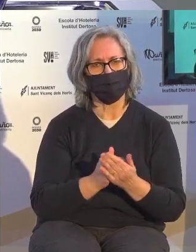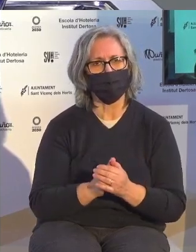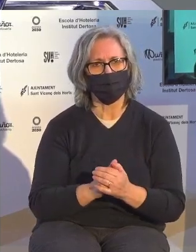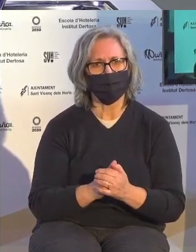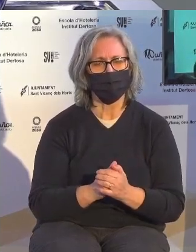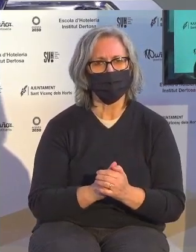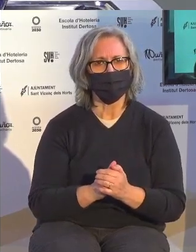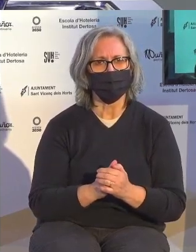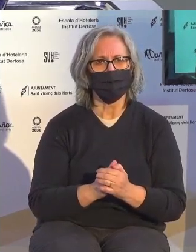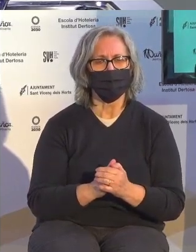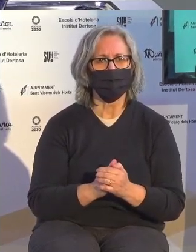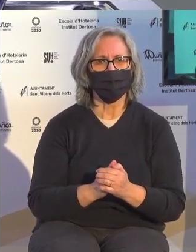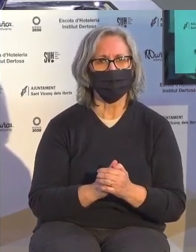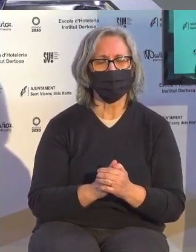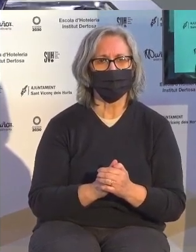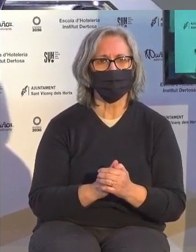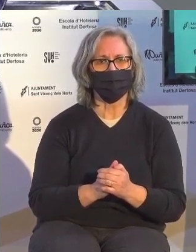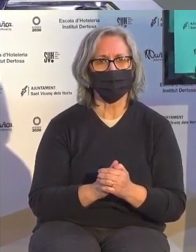aquí está